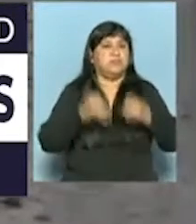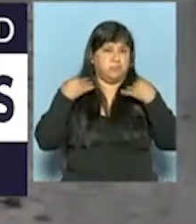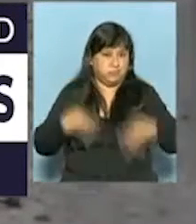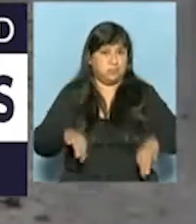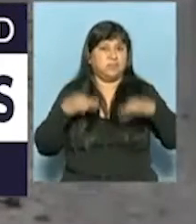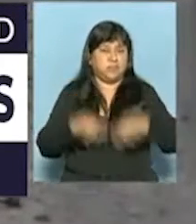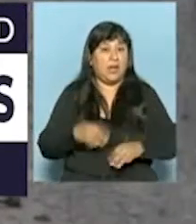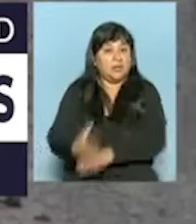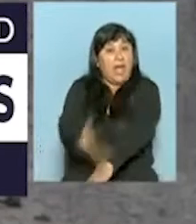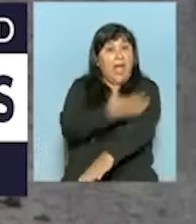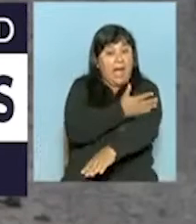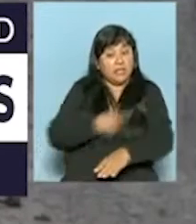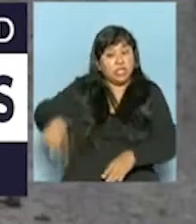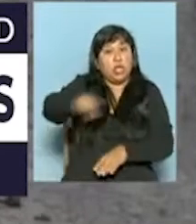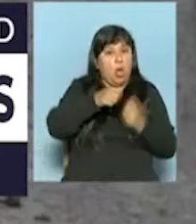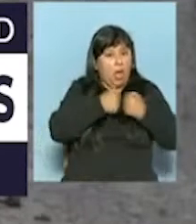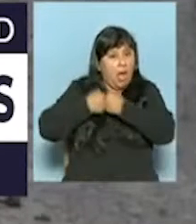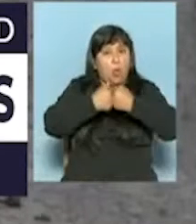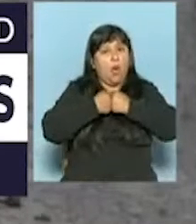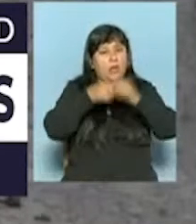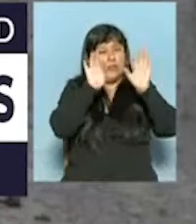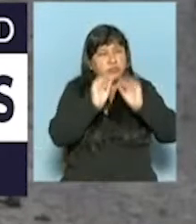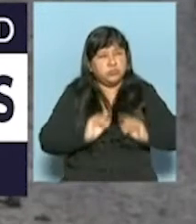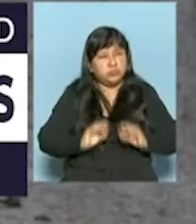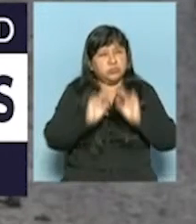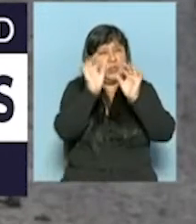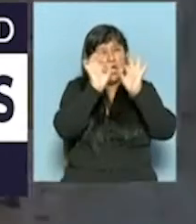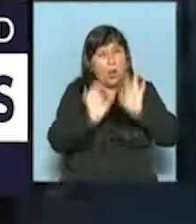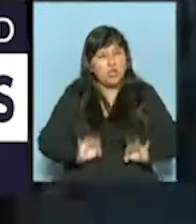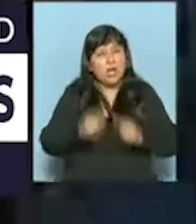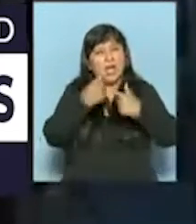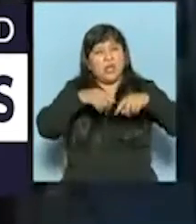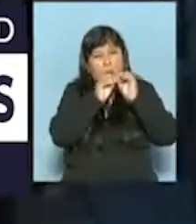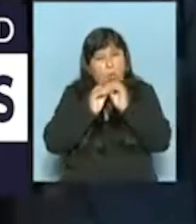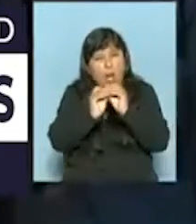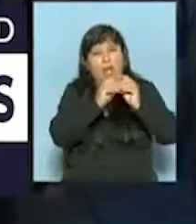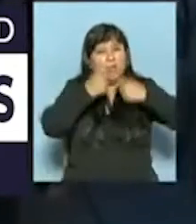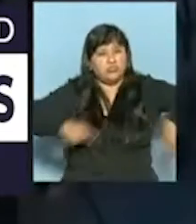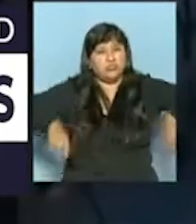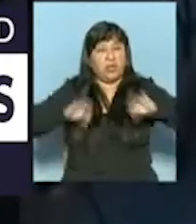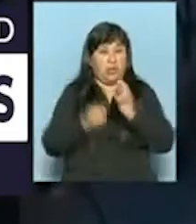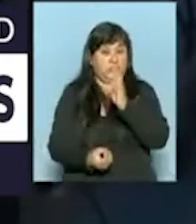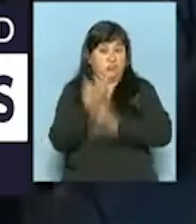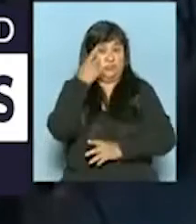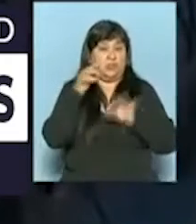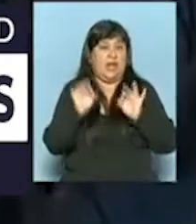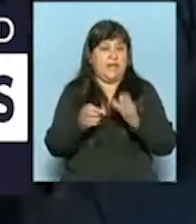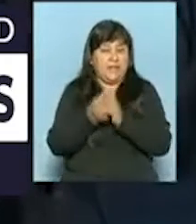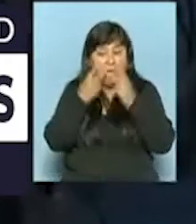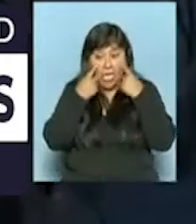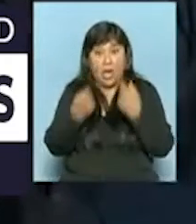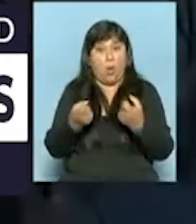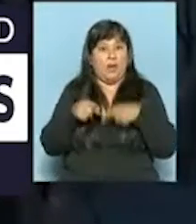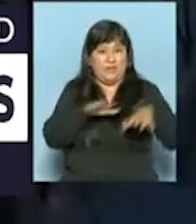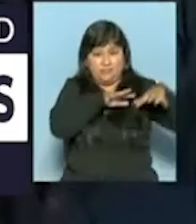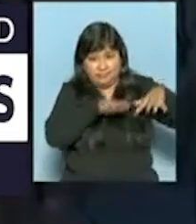se ha planificado ya con varios días de anticipación. Y bueno, los resultados están a la vista, como lo explicaba recién el